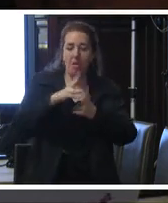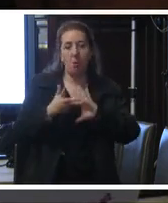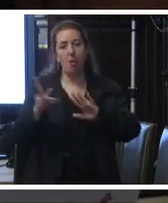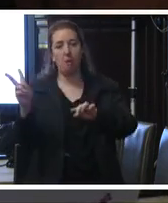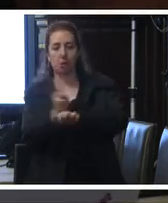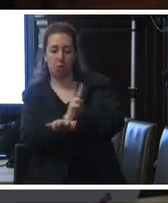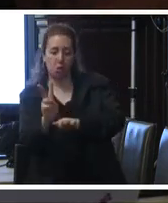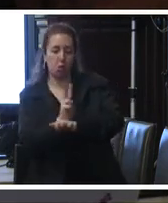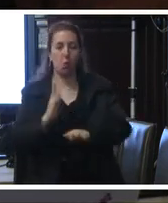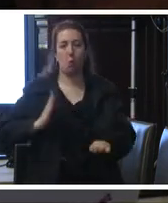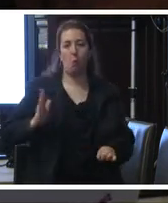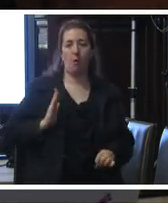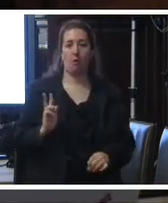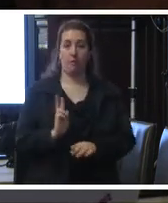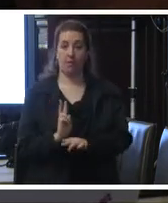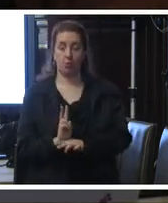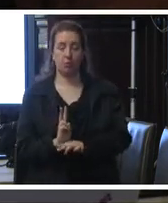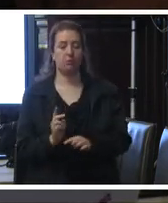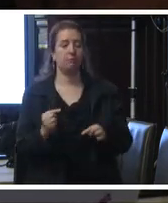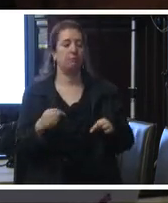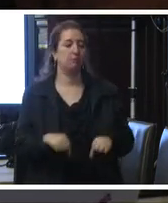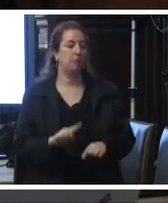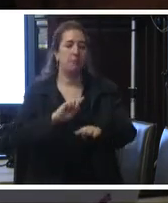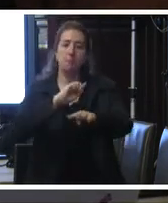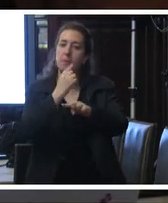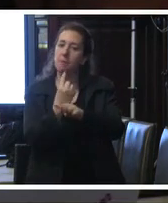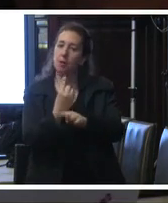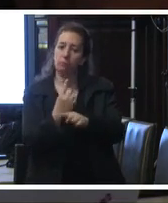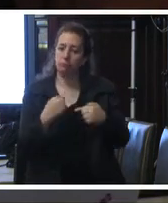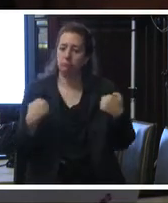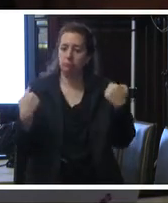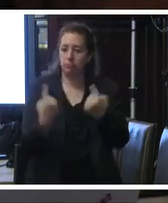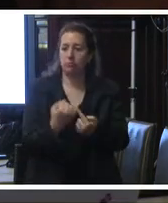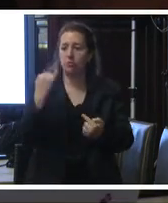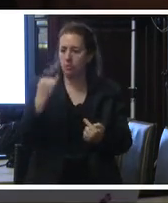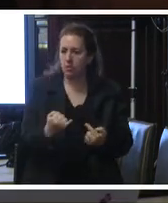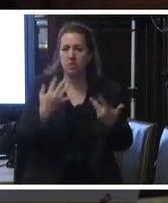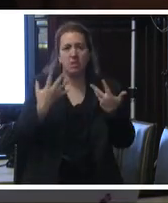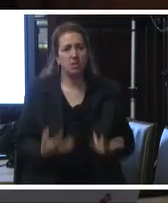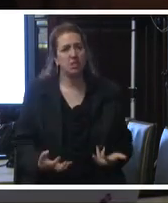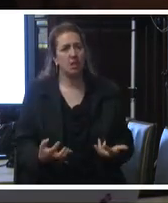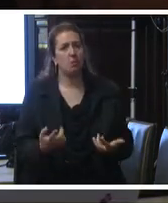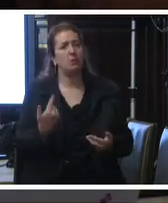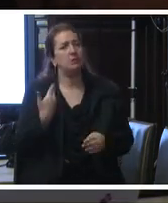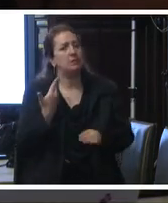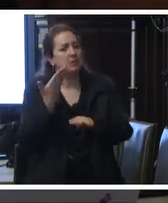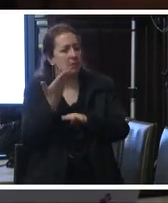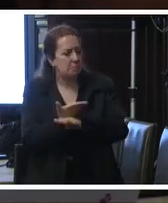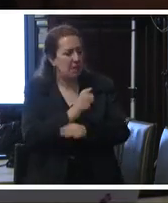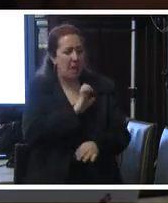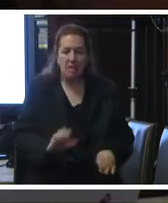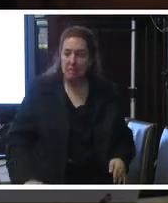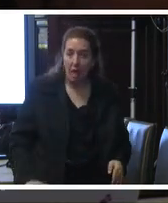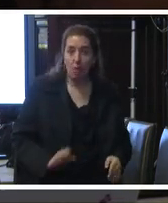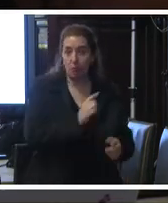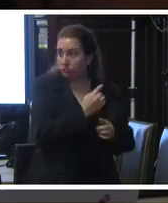mujeres defensoras. Lo primero es que nosotros sí quisiéramos que se pida a nuestros estados un